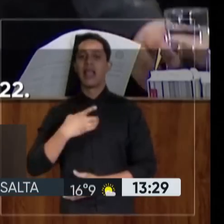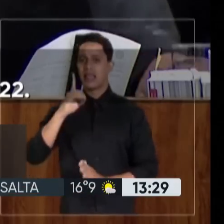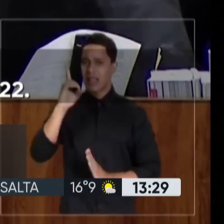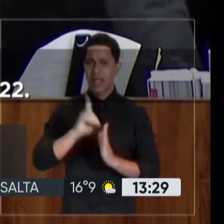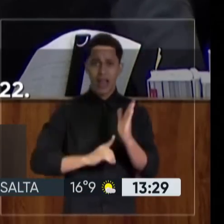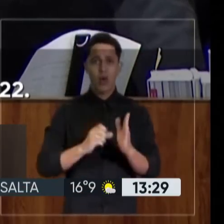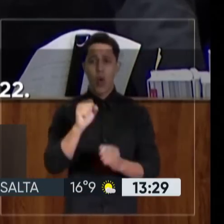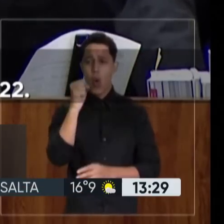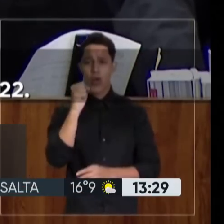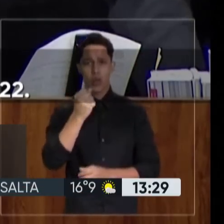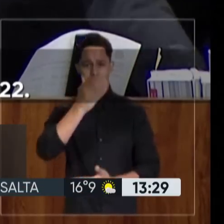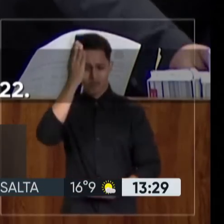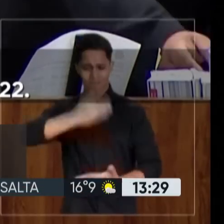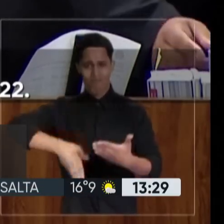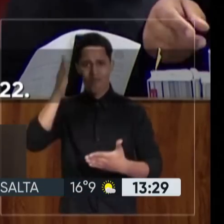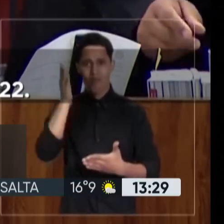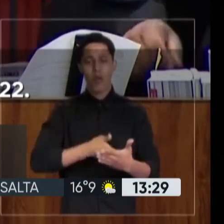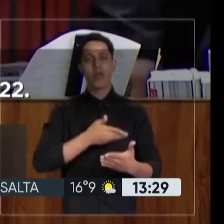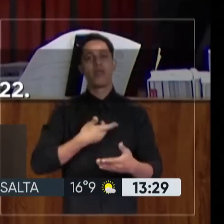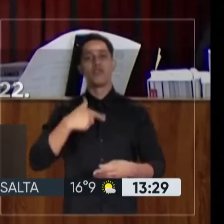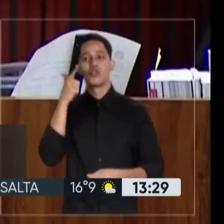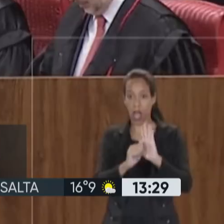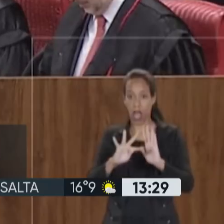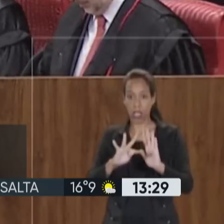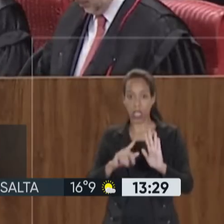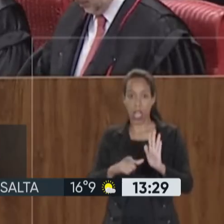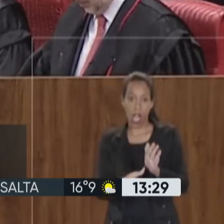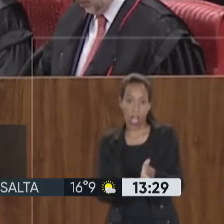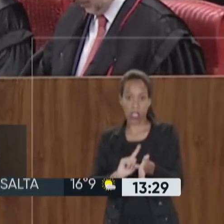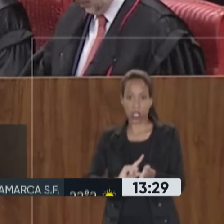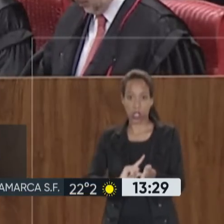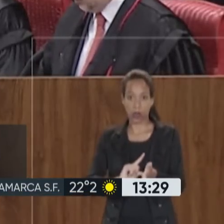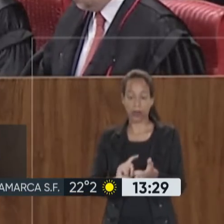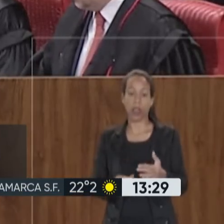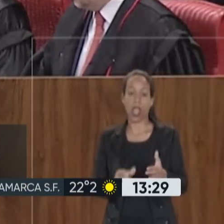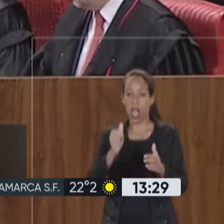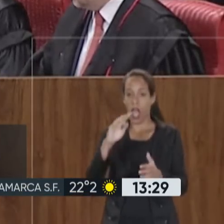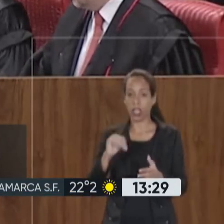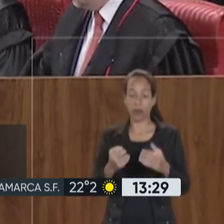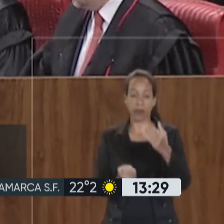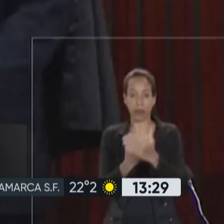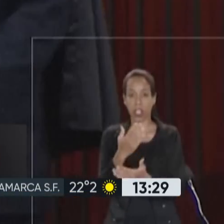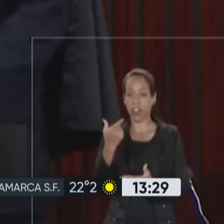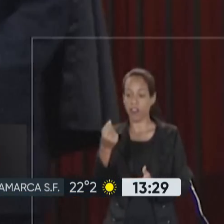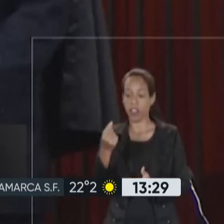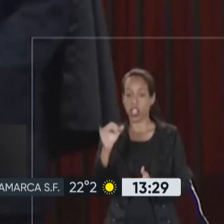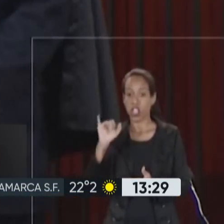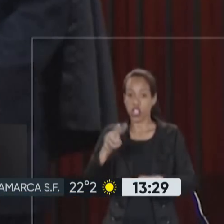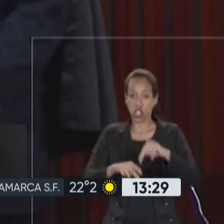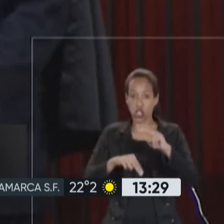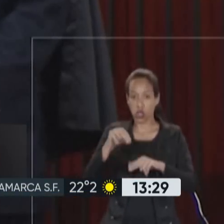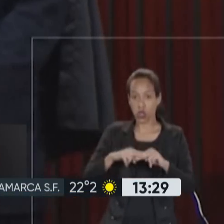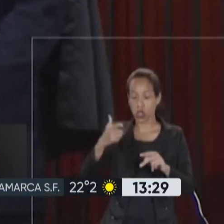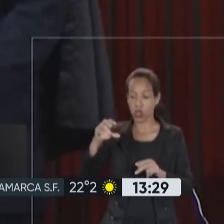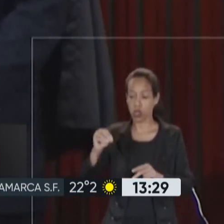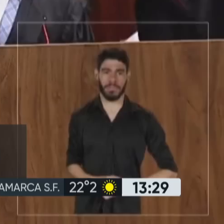por 8 anos seguintes ao pleito de 2022. La resolución, adoptada por una mayoría de los jueces que